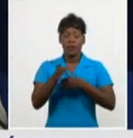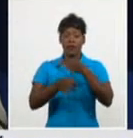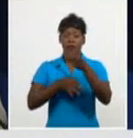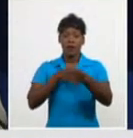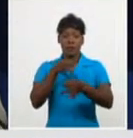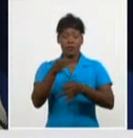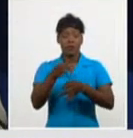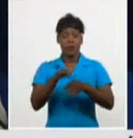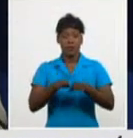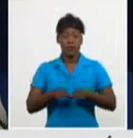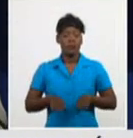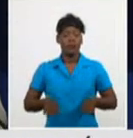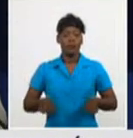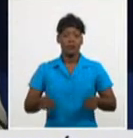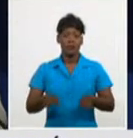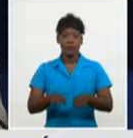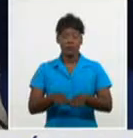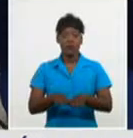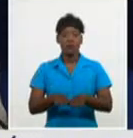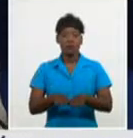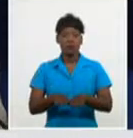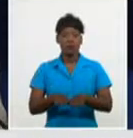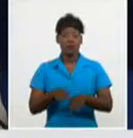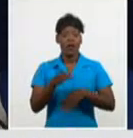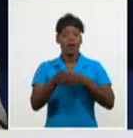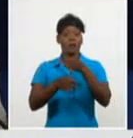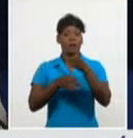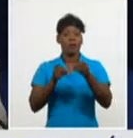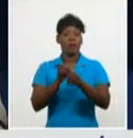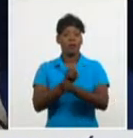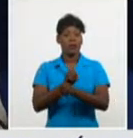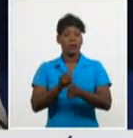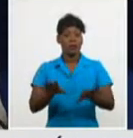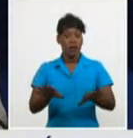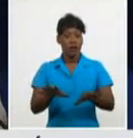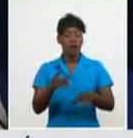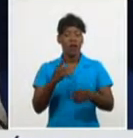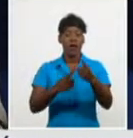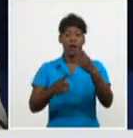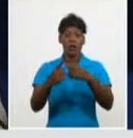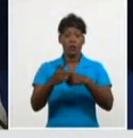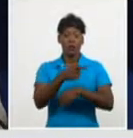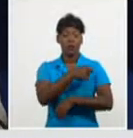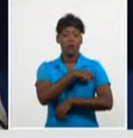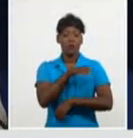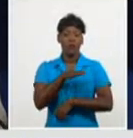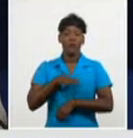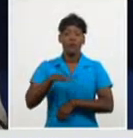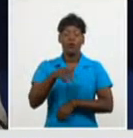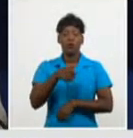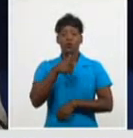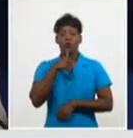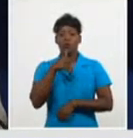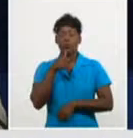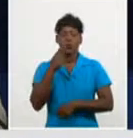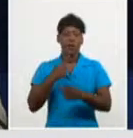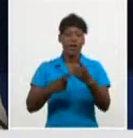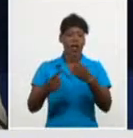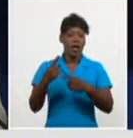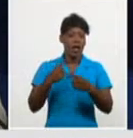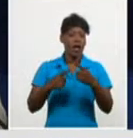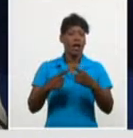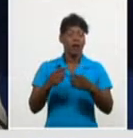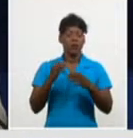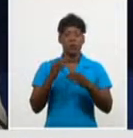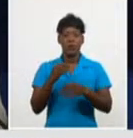Alejandro, bueno, pues esclareció muchas de las preguntas que se han estado haciendo a nuestro